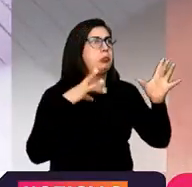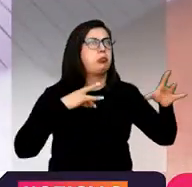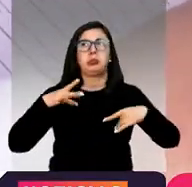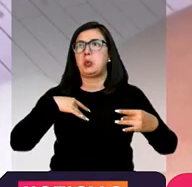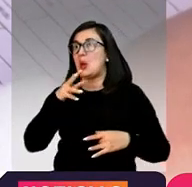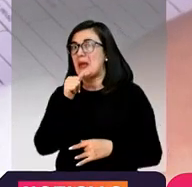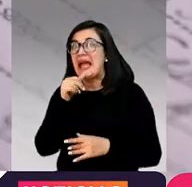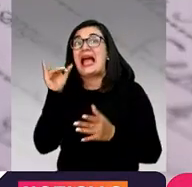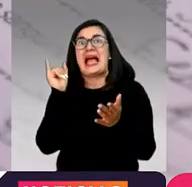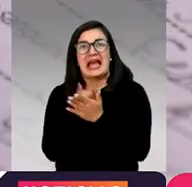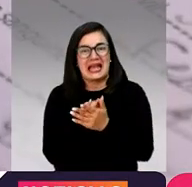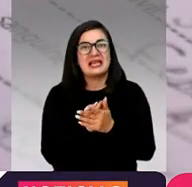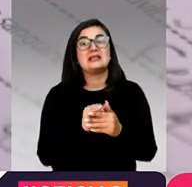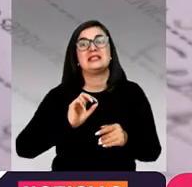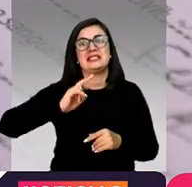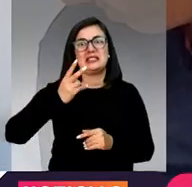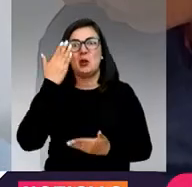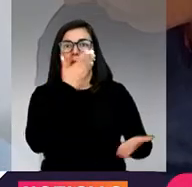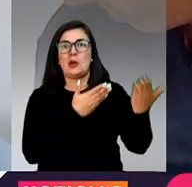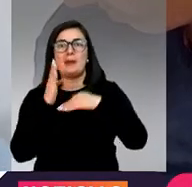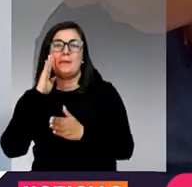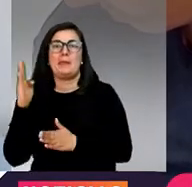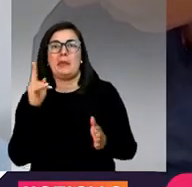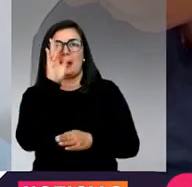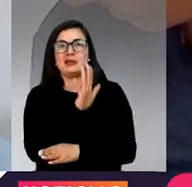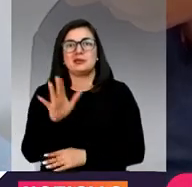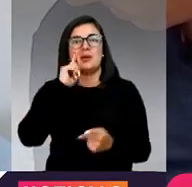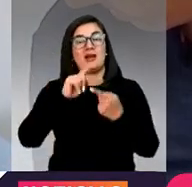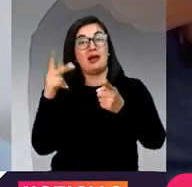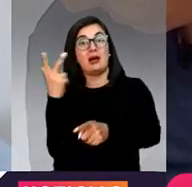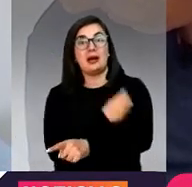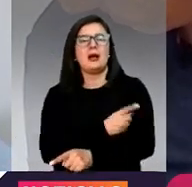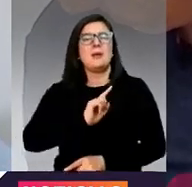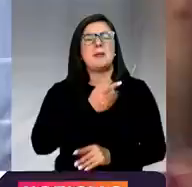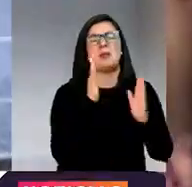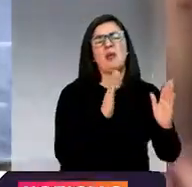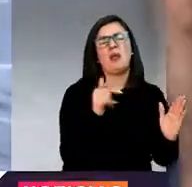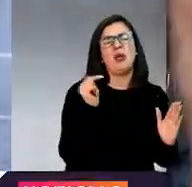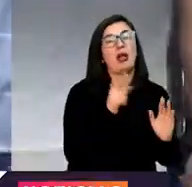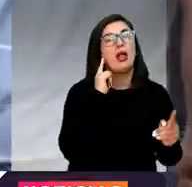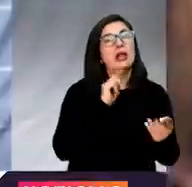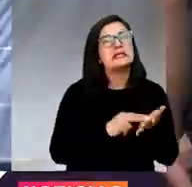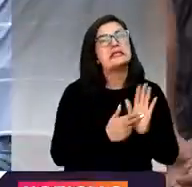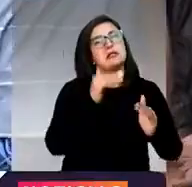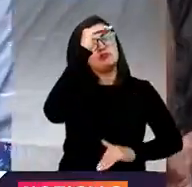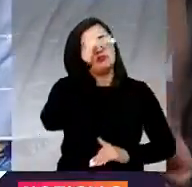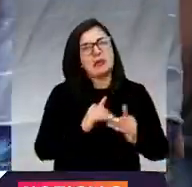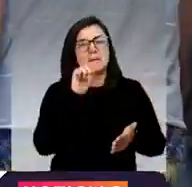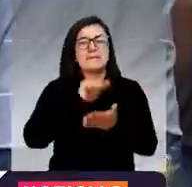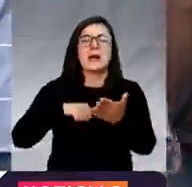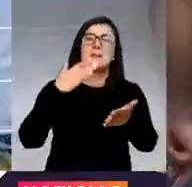en la segunda fase del Plan Nacional de Vacunación, pues el primer paso consiste en reducir la mortalidad y los casos de gravedad.